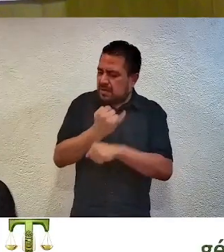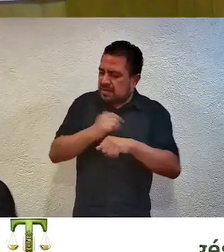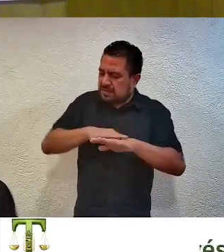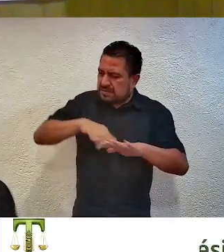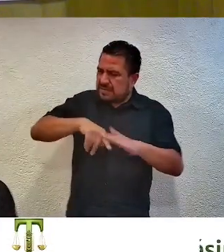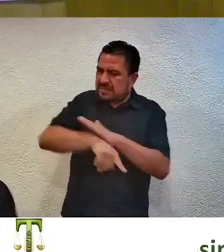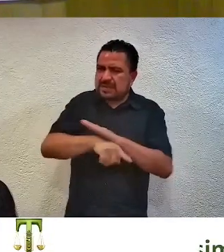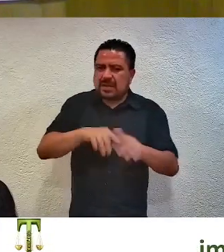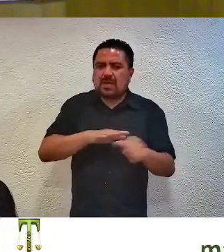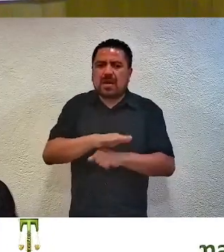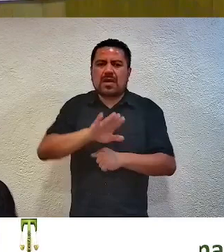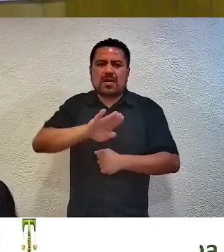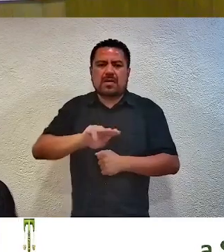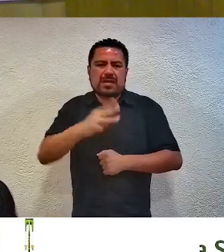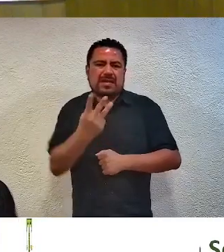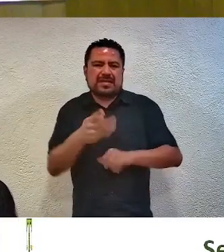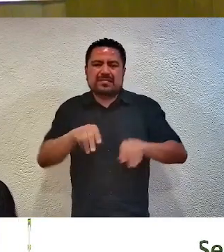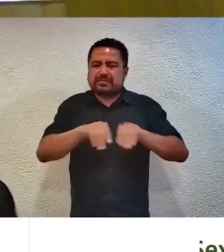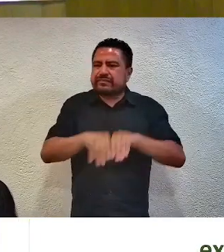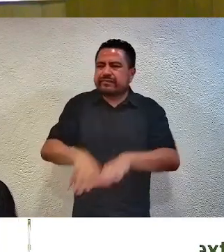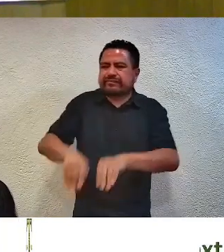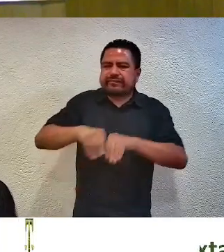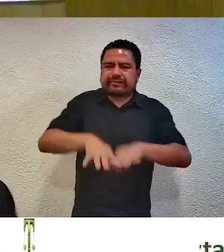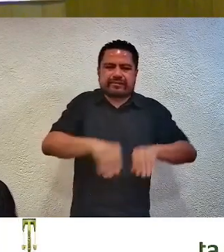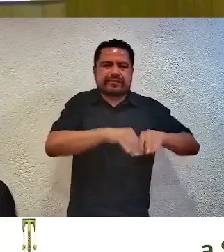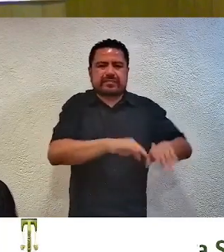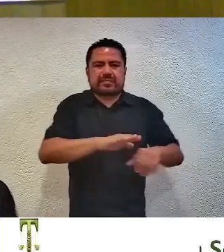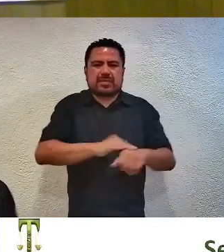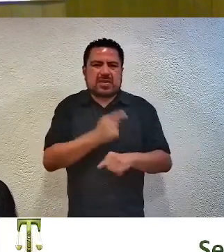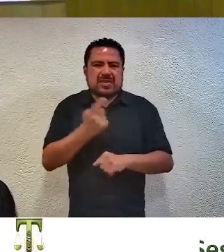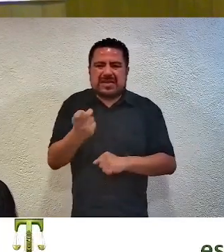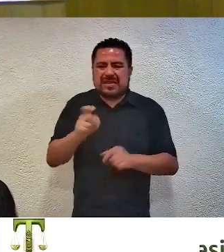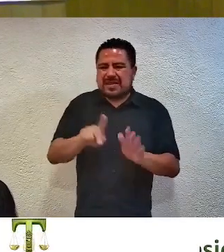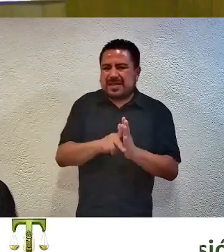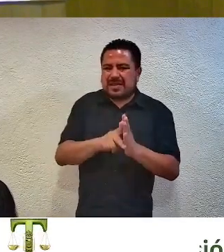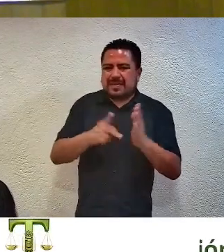contenido de las 93 publicaciones denunciadas por la hora recurrente.